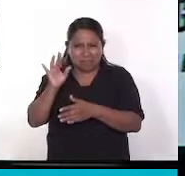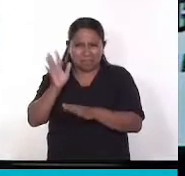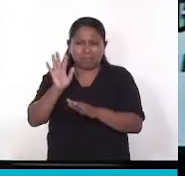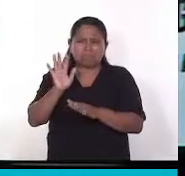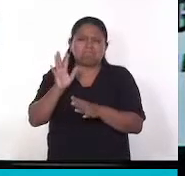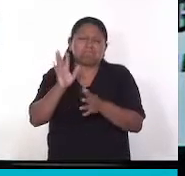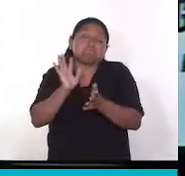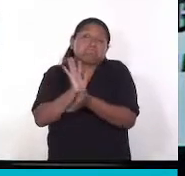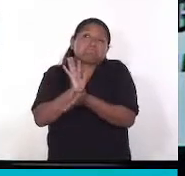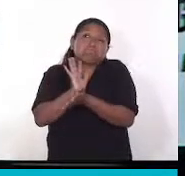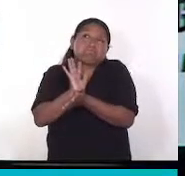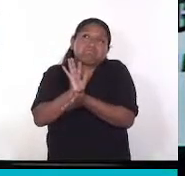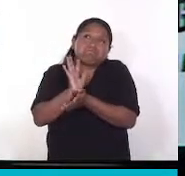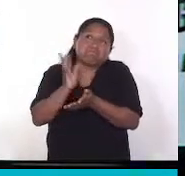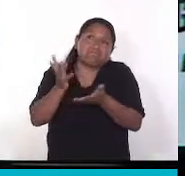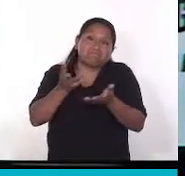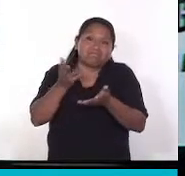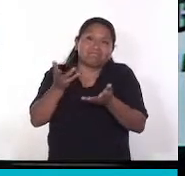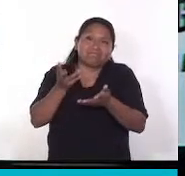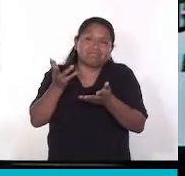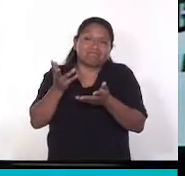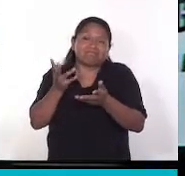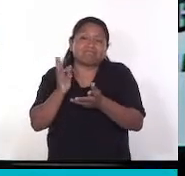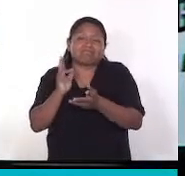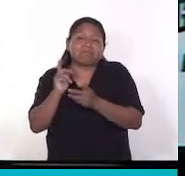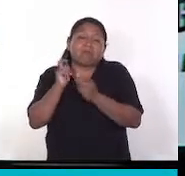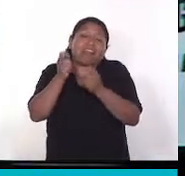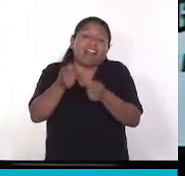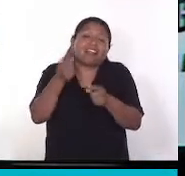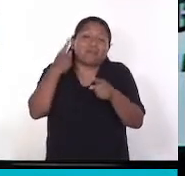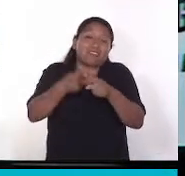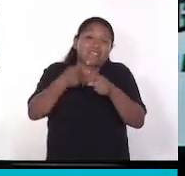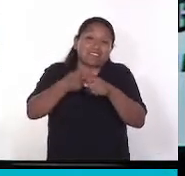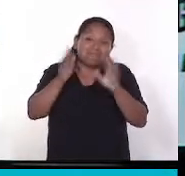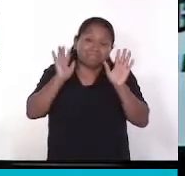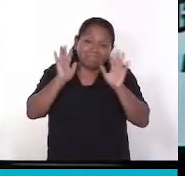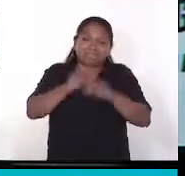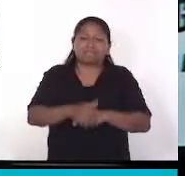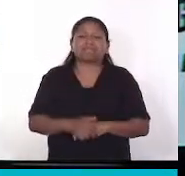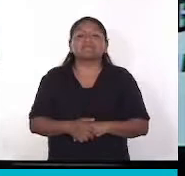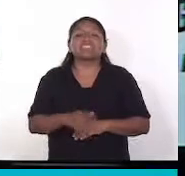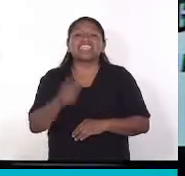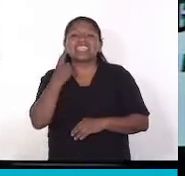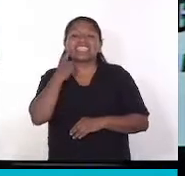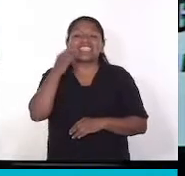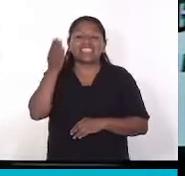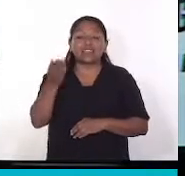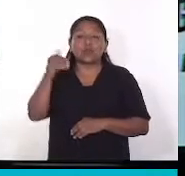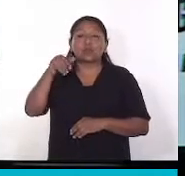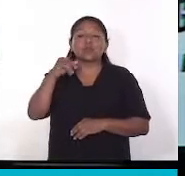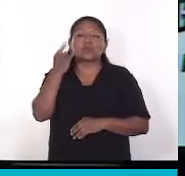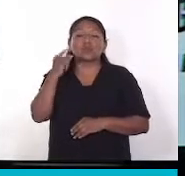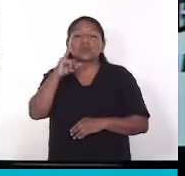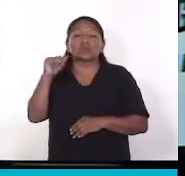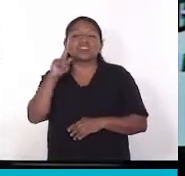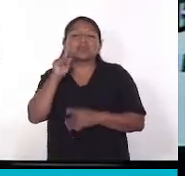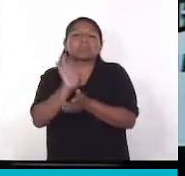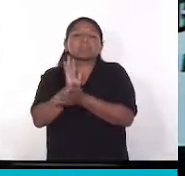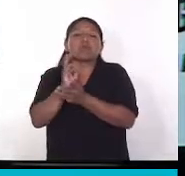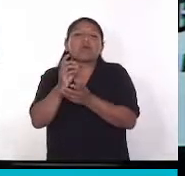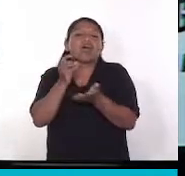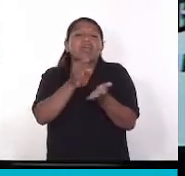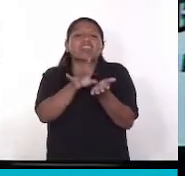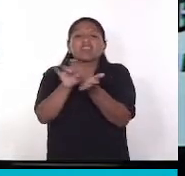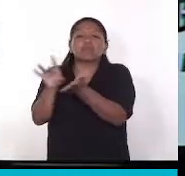como regalo por las fiestas, el intendente Musi despidió a 160